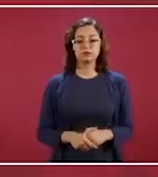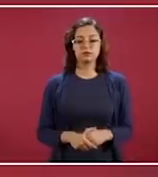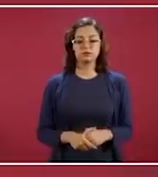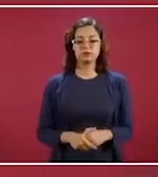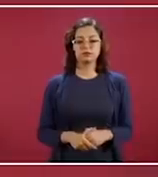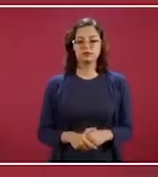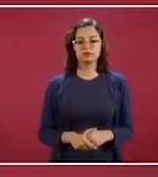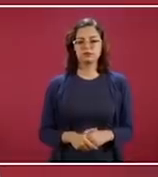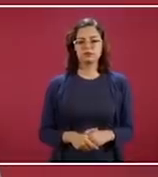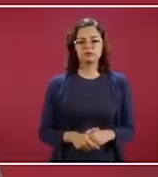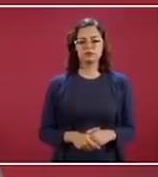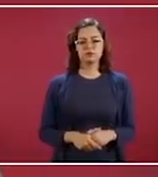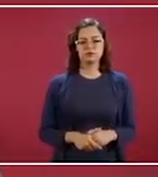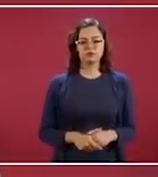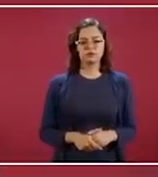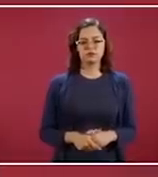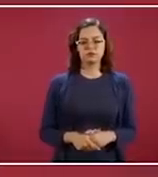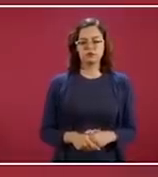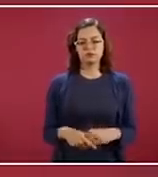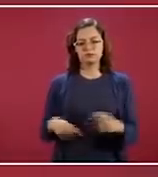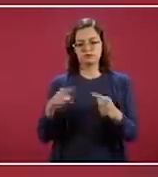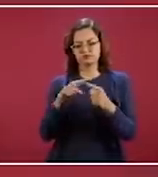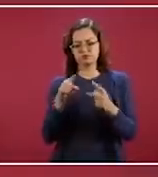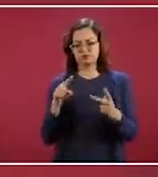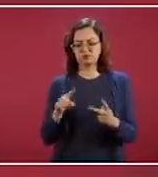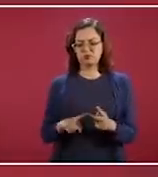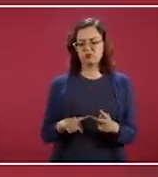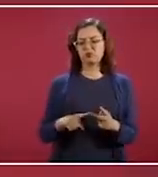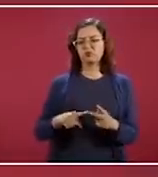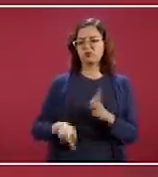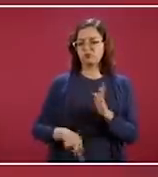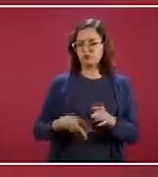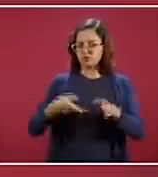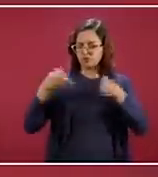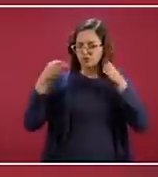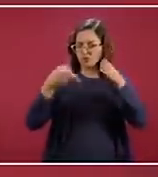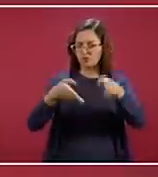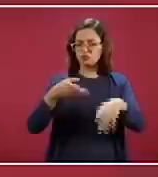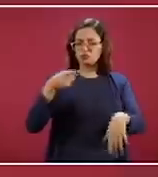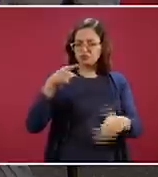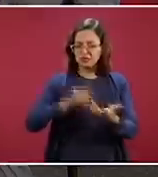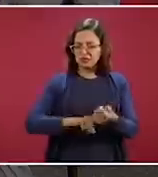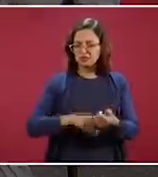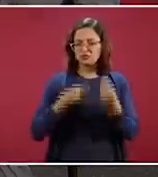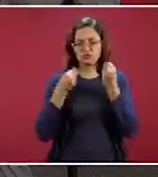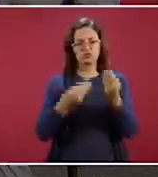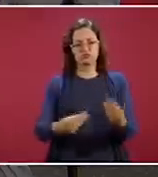Que han sido dos focos constantes de extorsión,